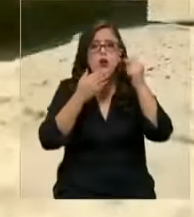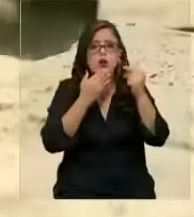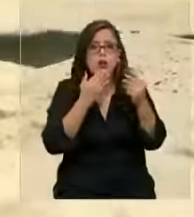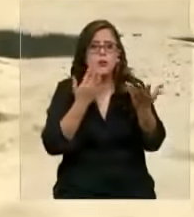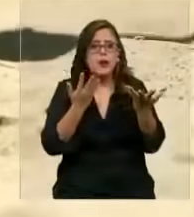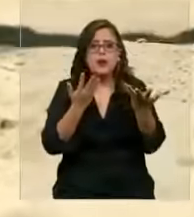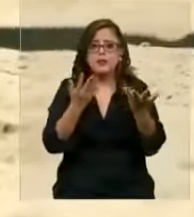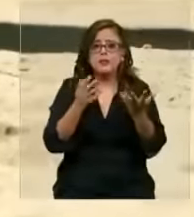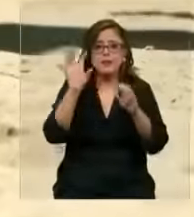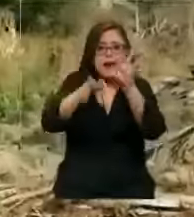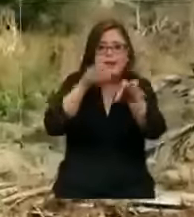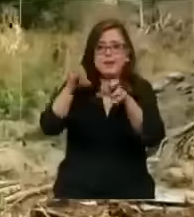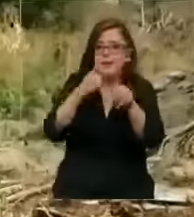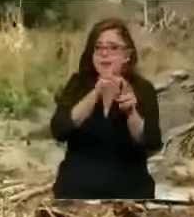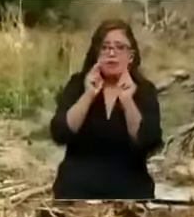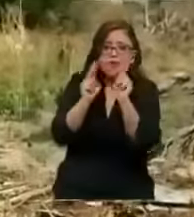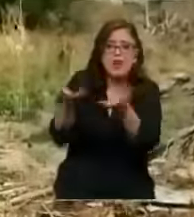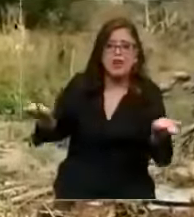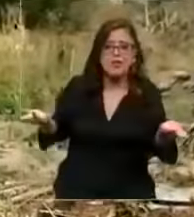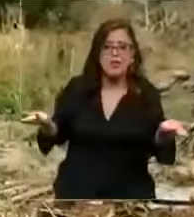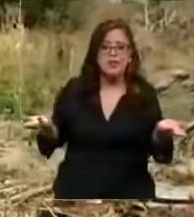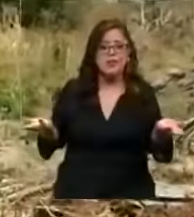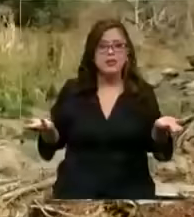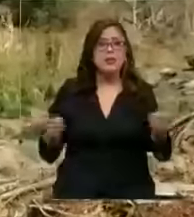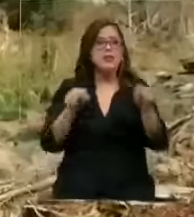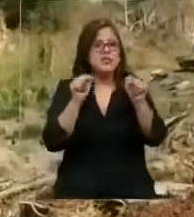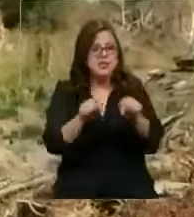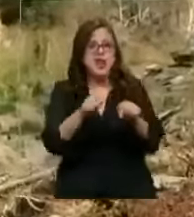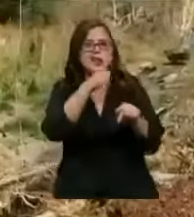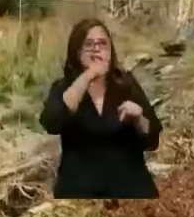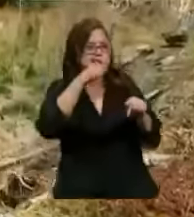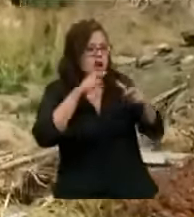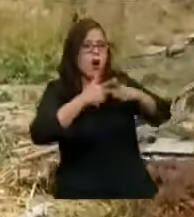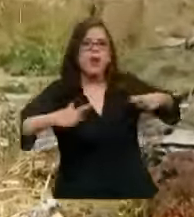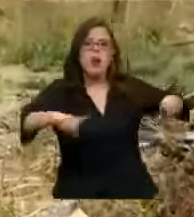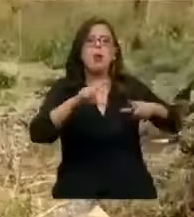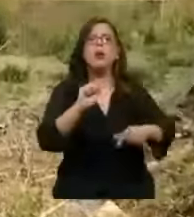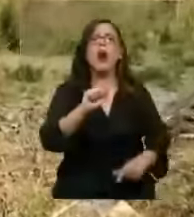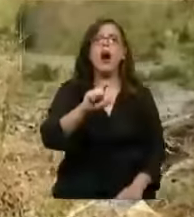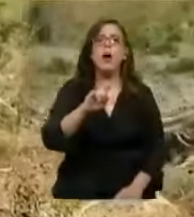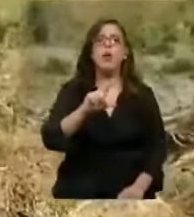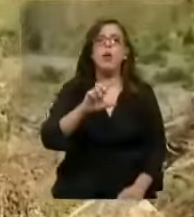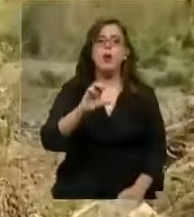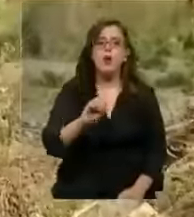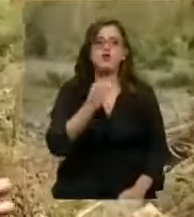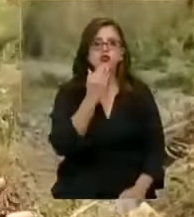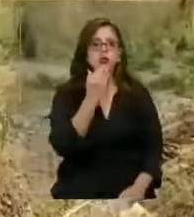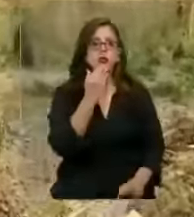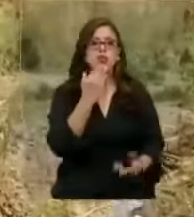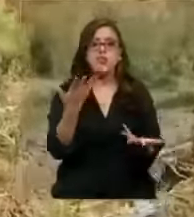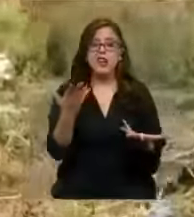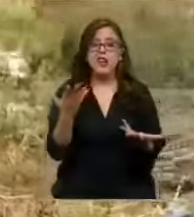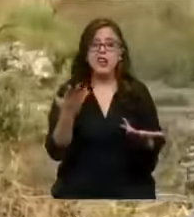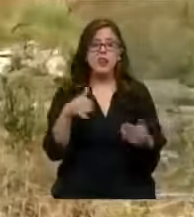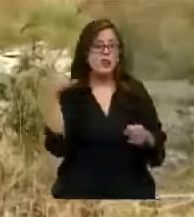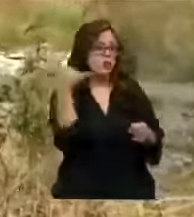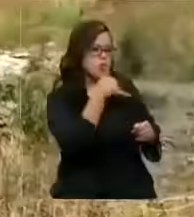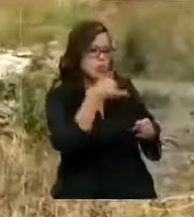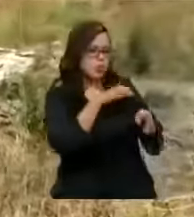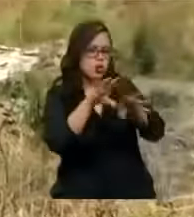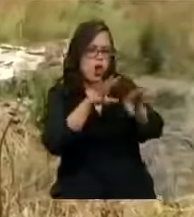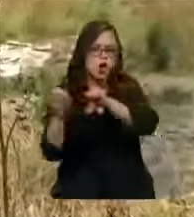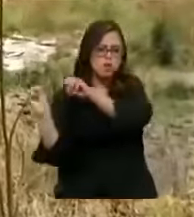sí, eso pasaría. A la ya conocida sequía total en la laguna de Aculeo se suman también estos vertederos improvisados. Y